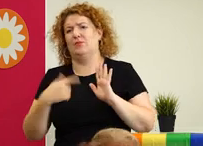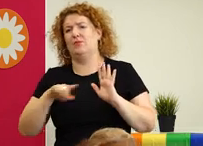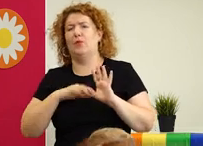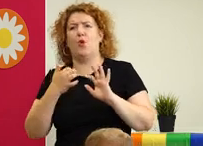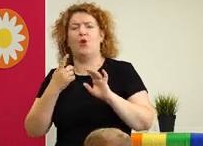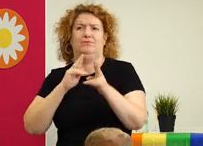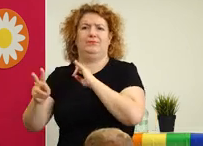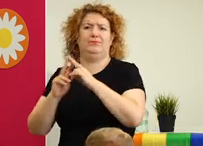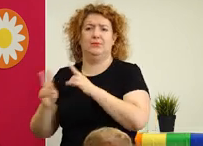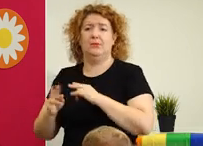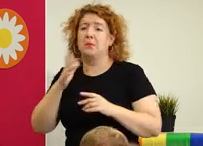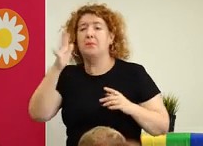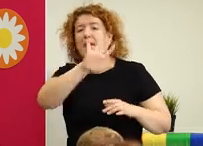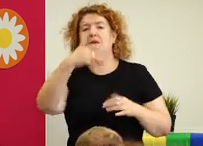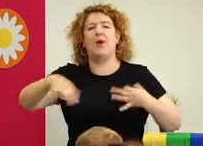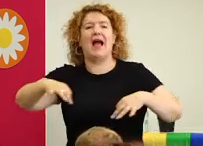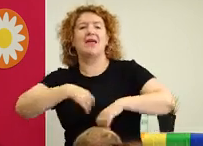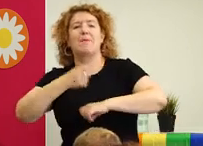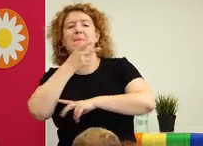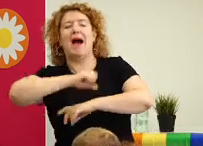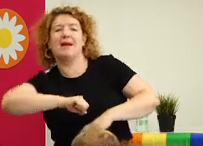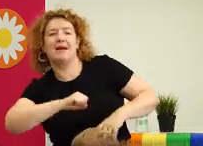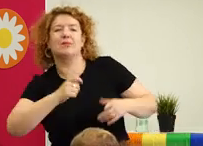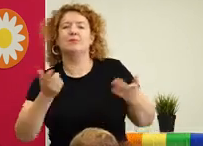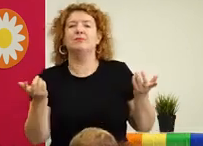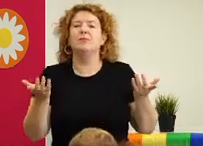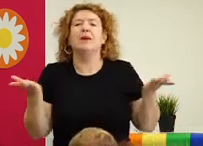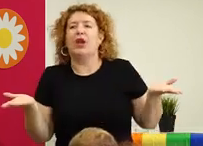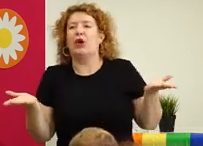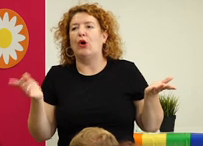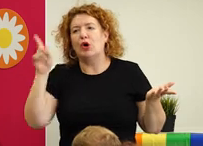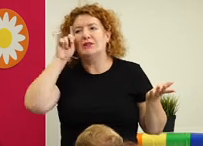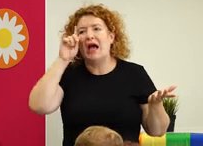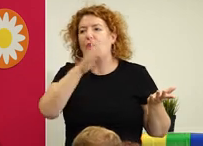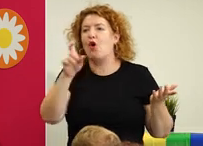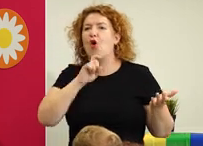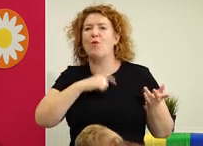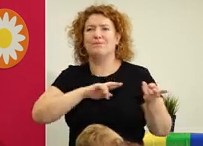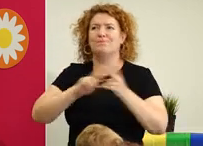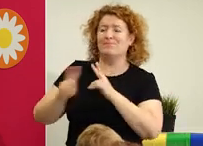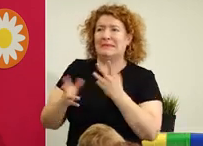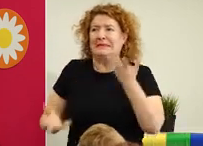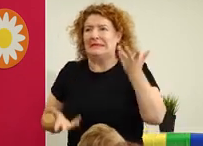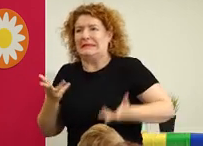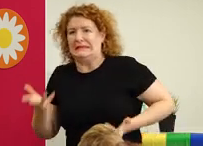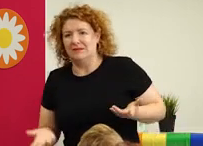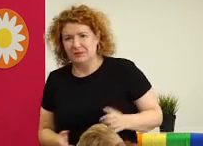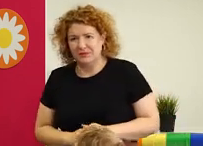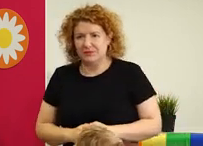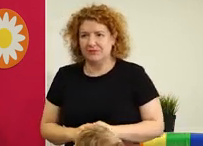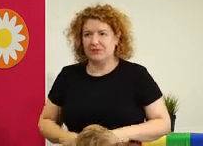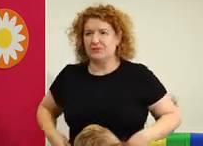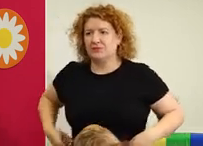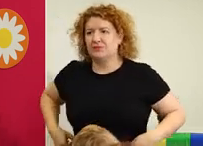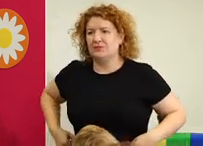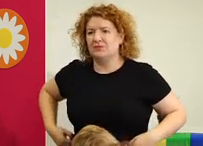muchas veces pues, se escuchan en la calle, en las barras del bar, y hay veces que no sabes cómo rebatirlo, porque dices, igual no